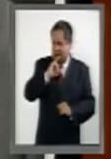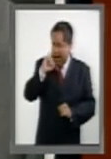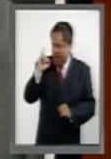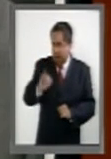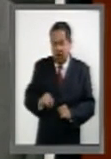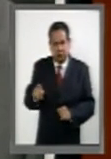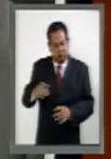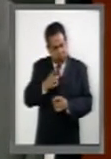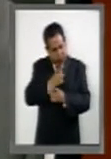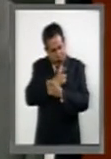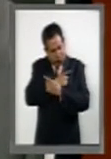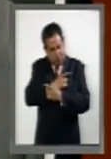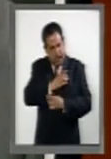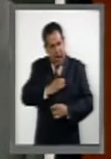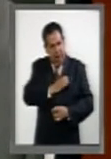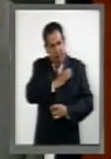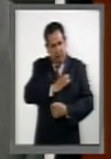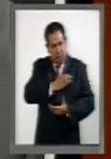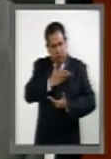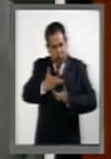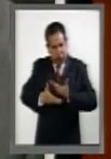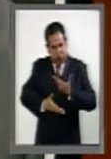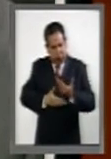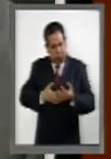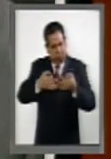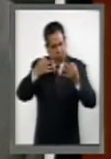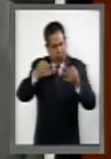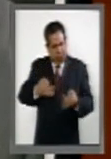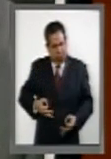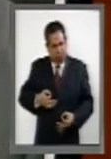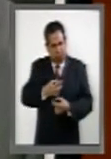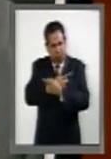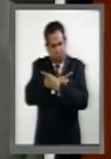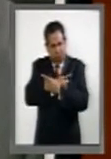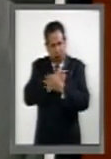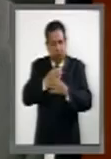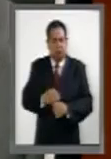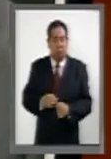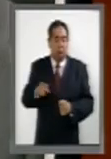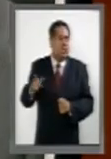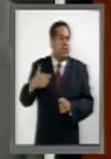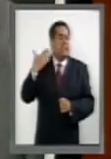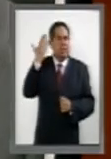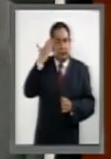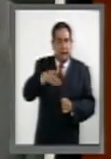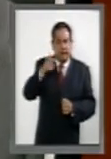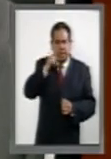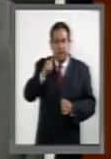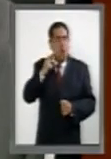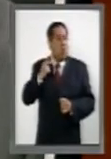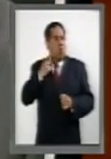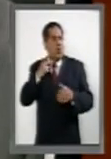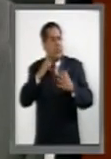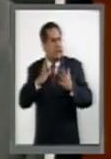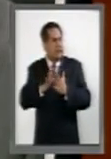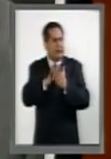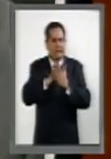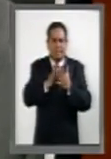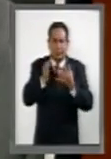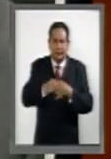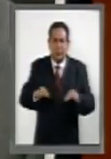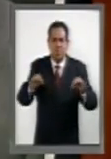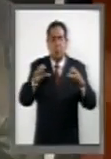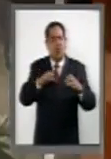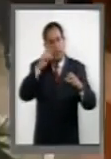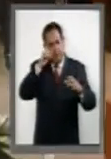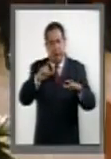Era todo un caballero, un hombre cabal. Consciente de que la participación política es la forma de lograr los